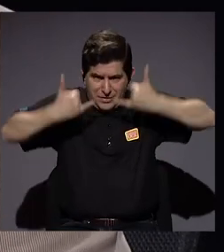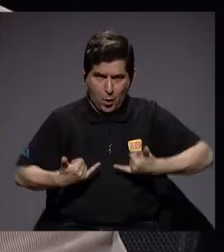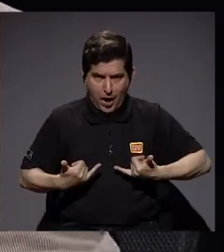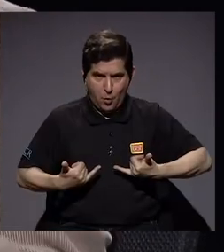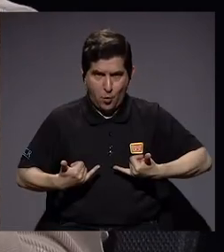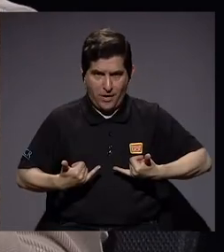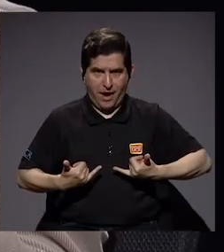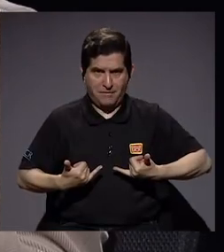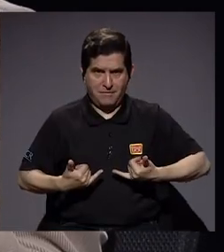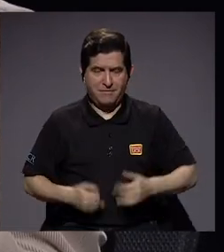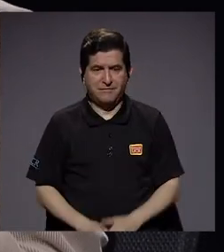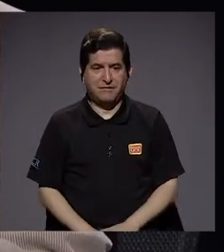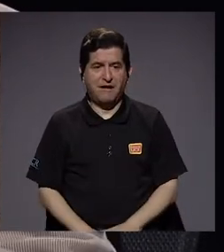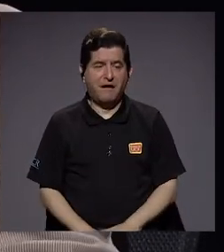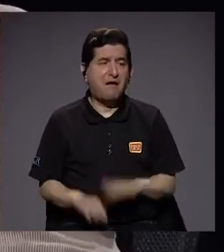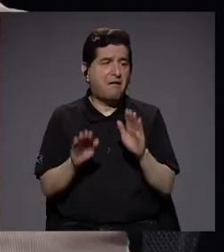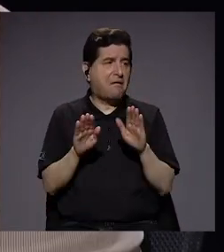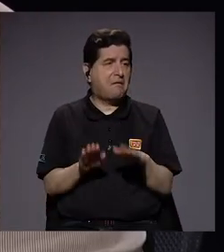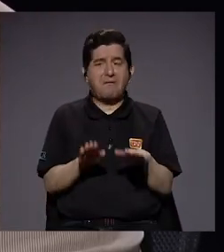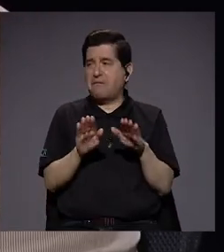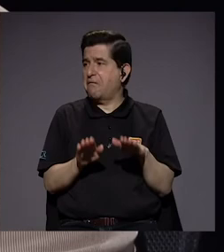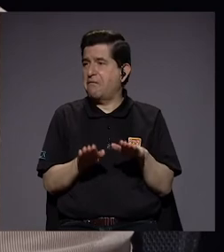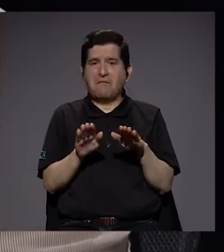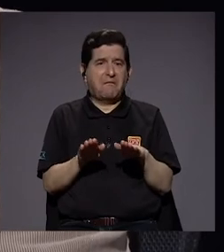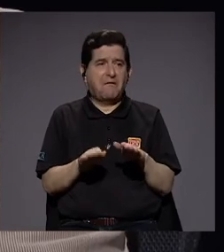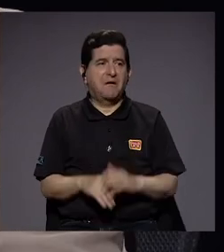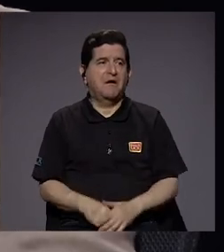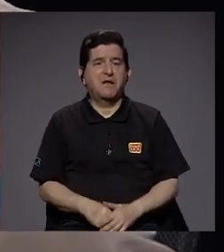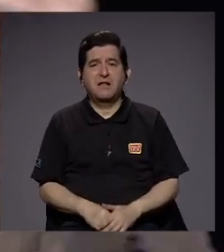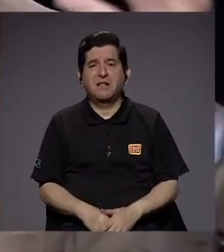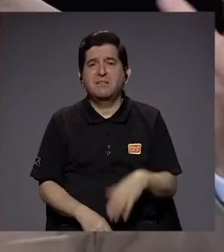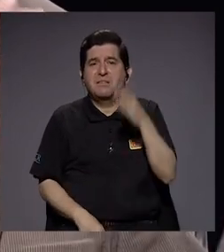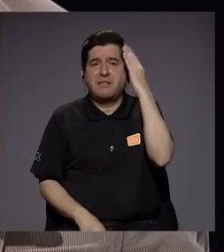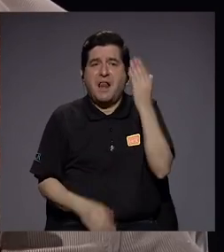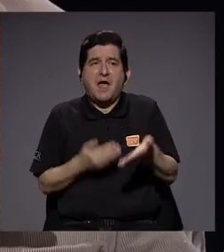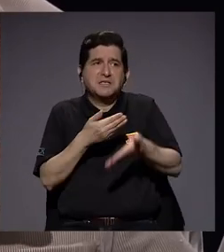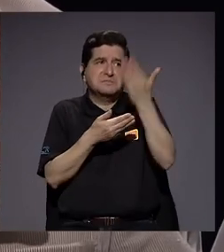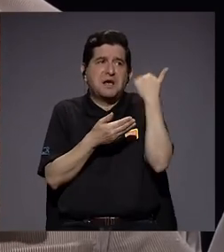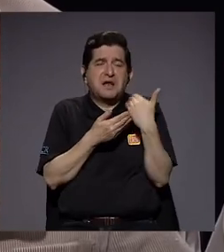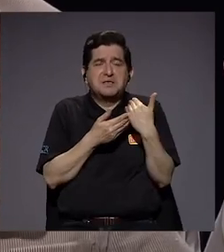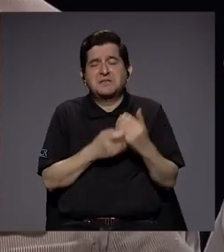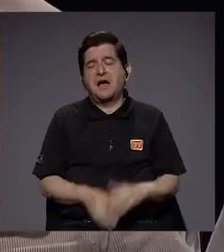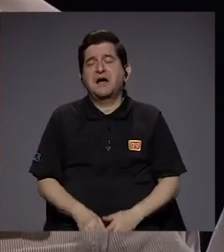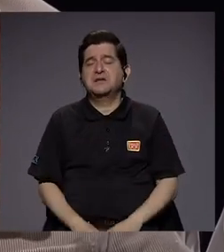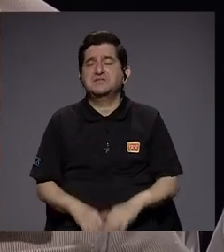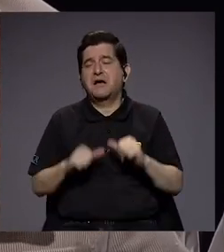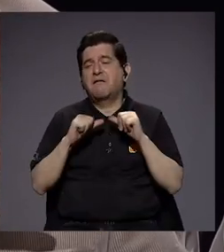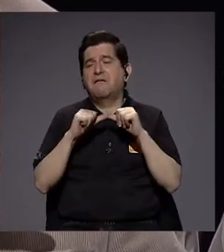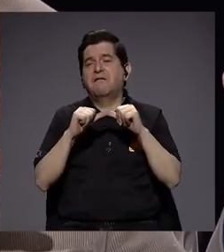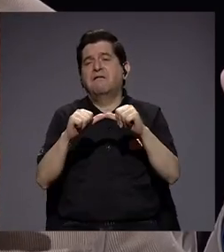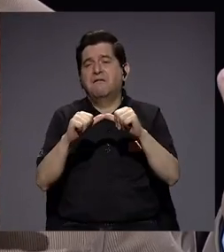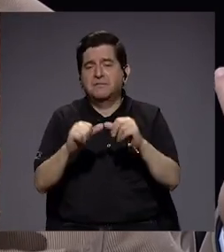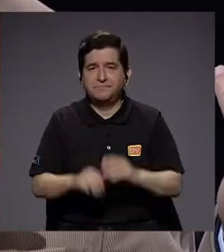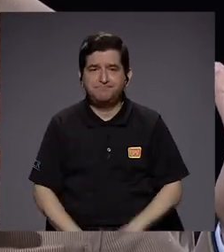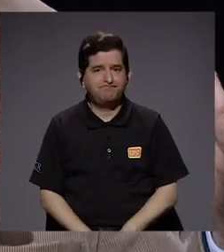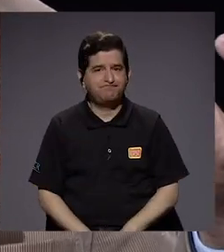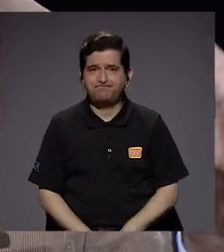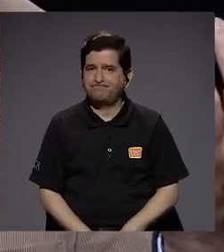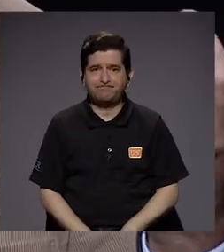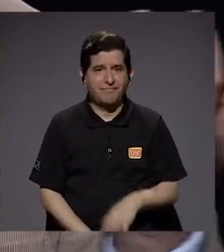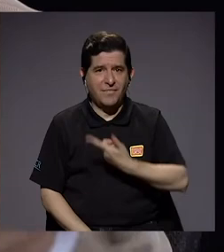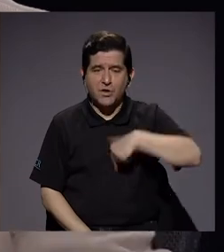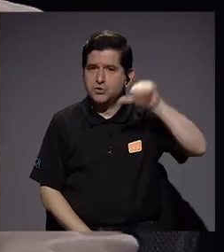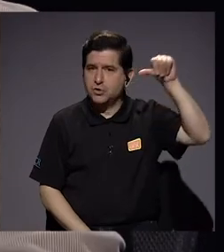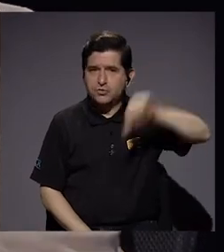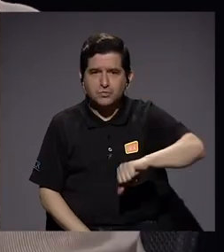momento donde si nos quedamos de brazos cruzados, viviendo de las decisiones que se han tomado anteriormente,